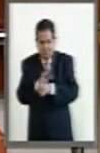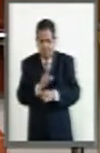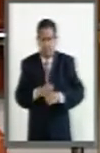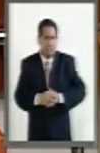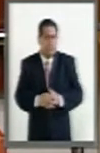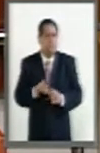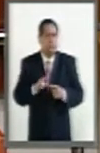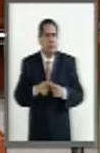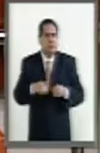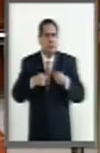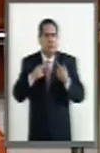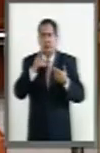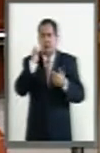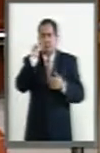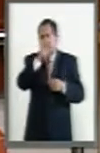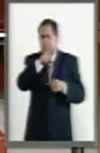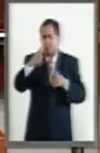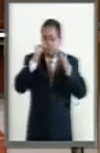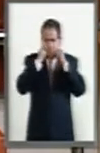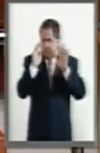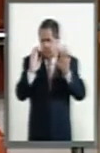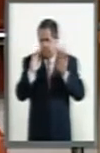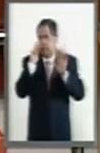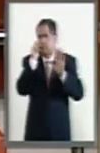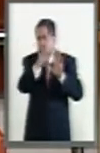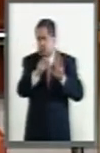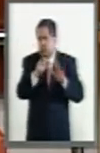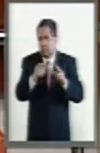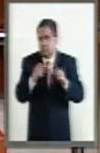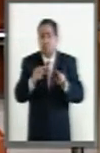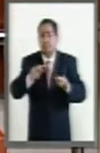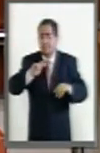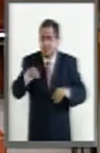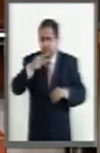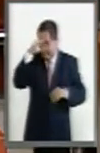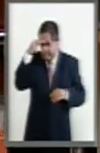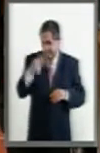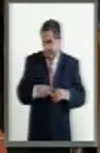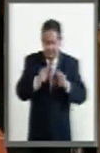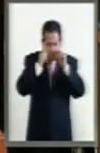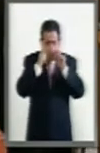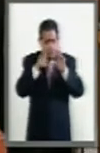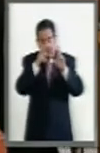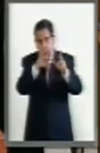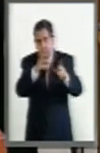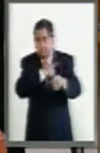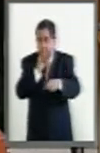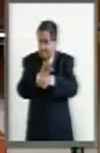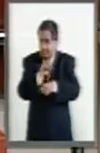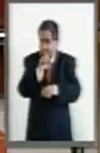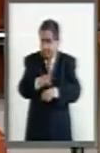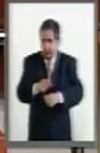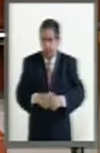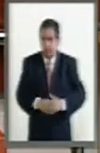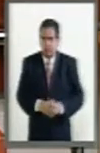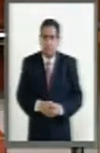que viven bajo cualquier situación migratoria en los Estados Unidos.